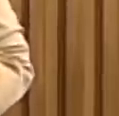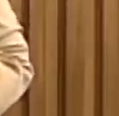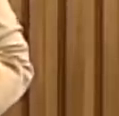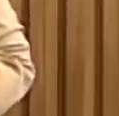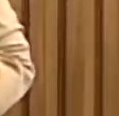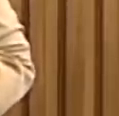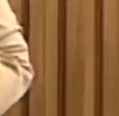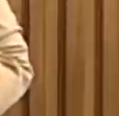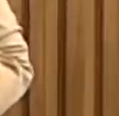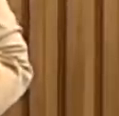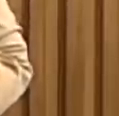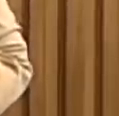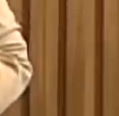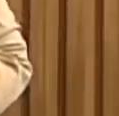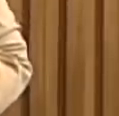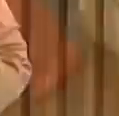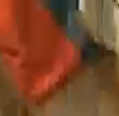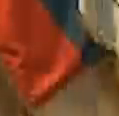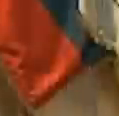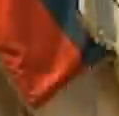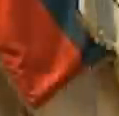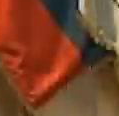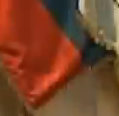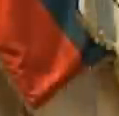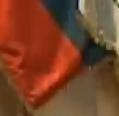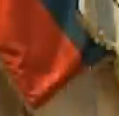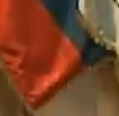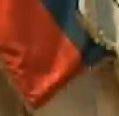sobre el caso de Carlos Lanz.